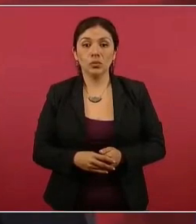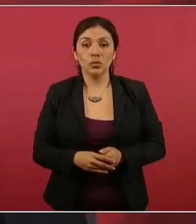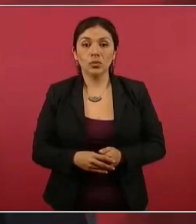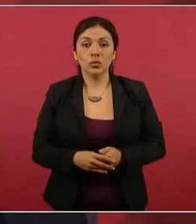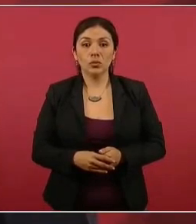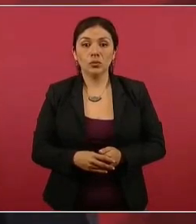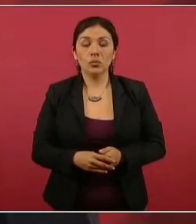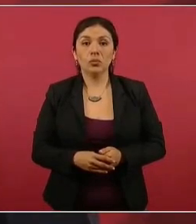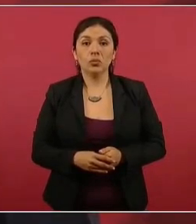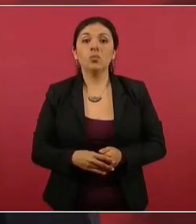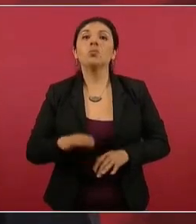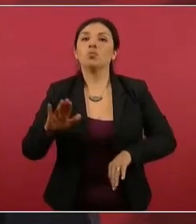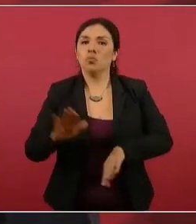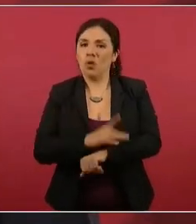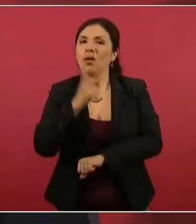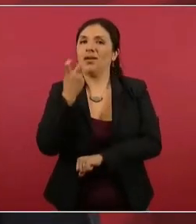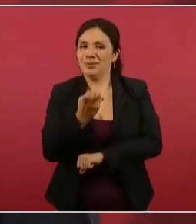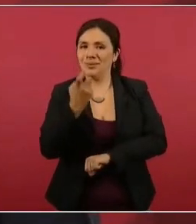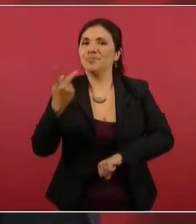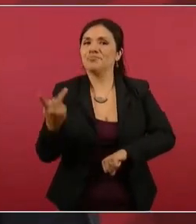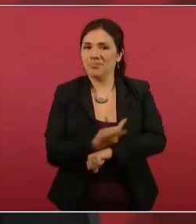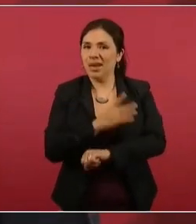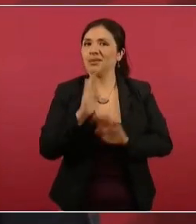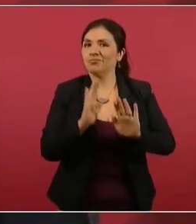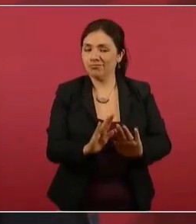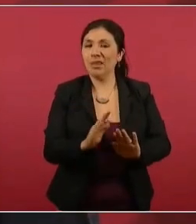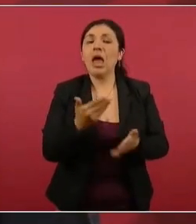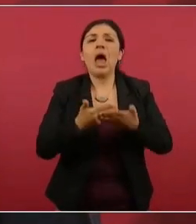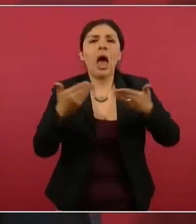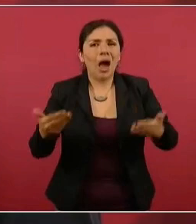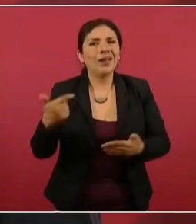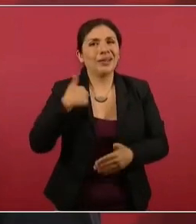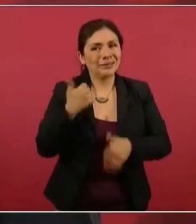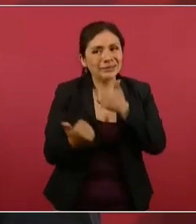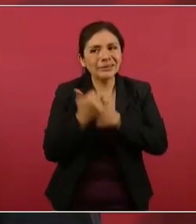se pasa. Y ya estamos buscando la manera